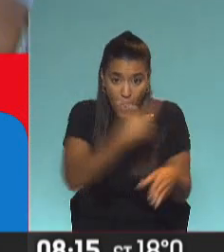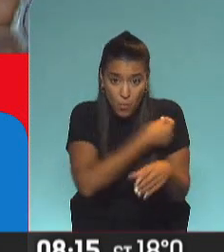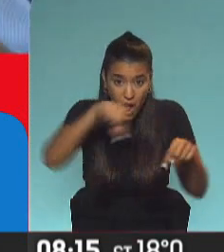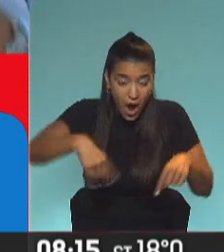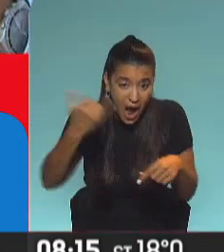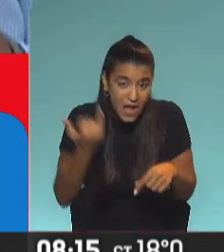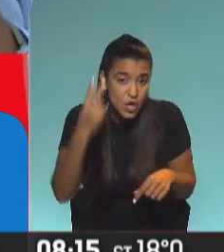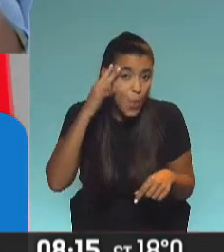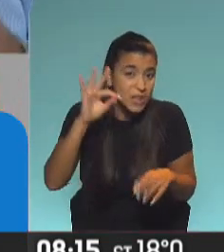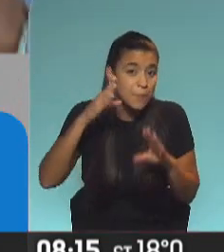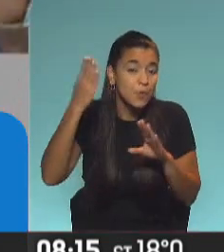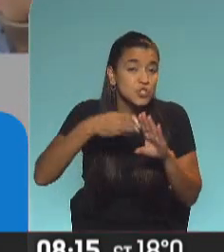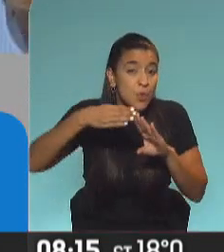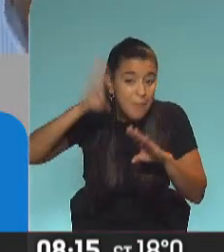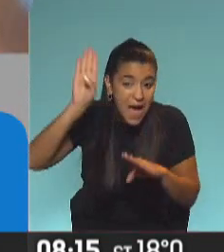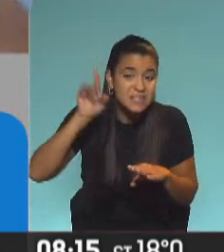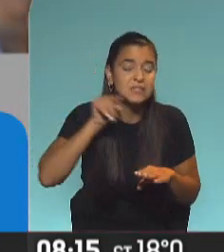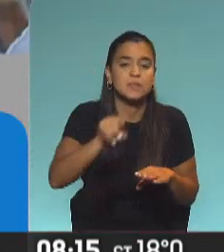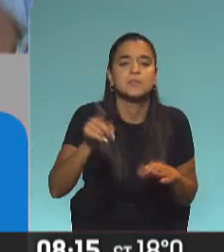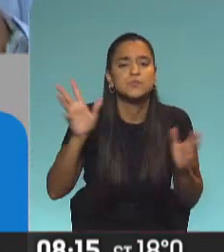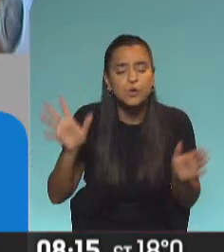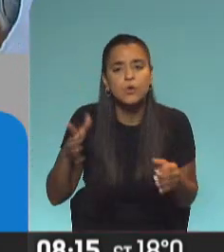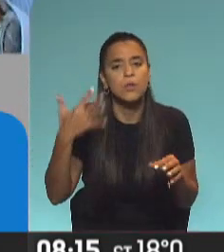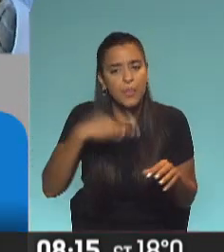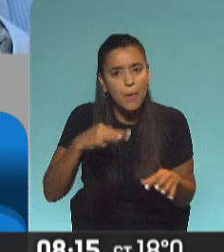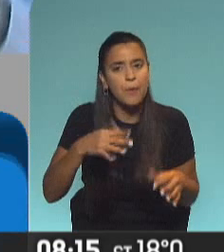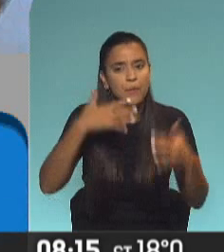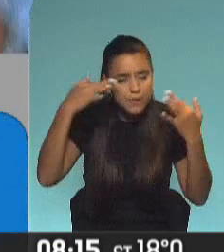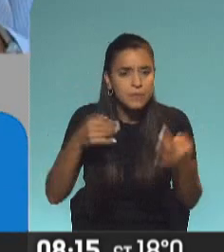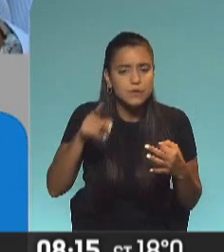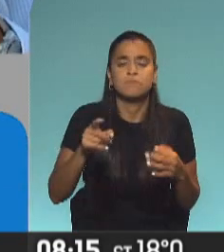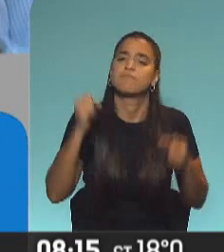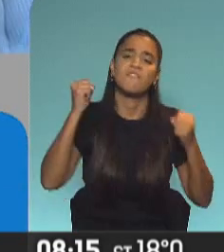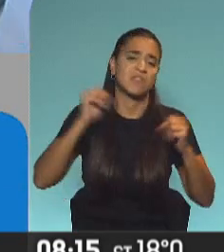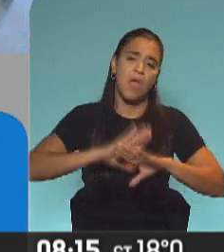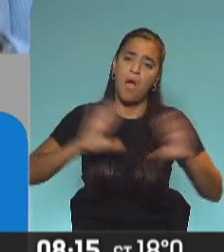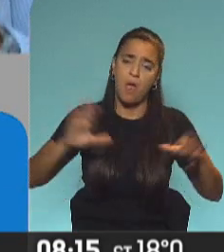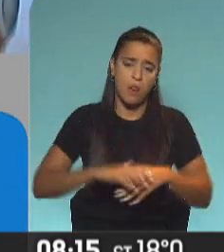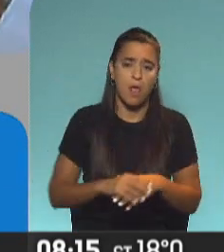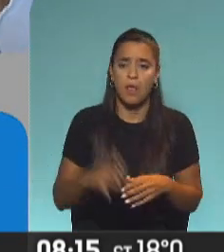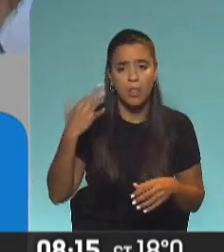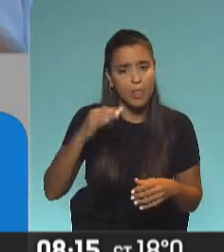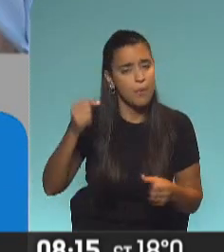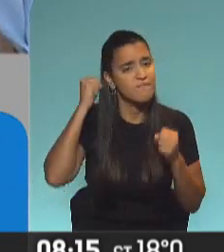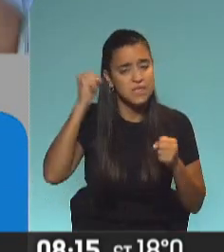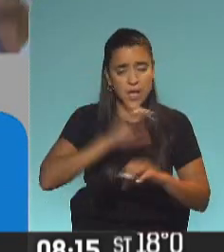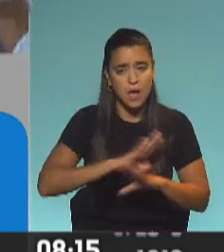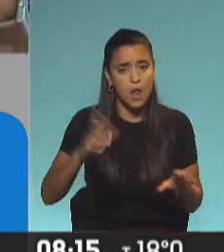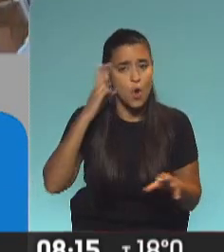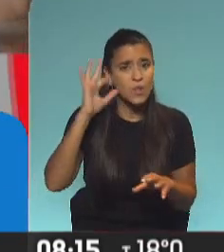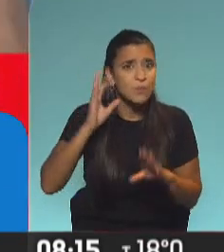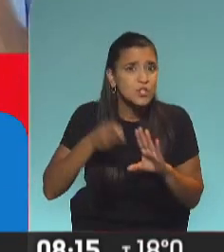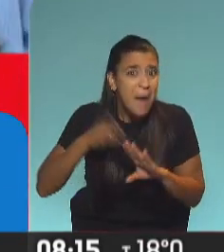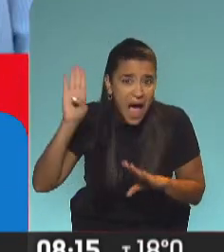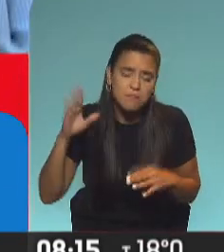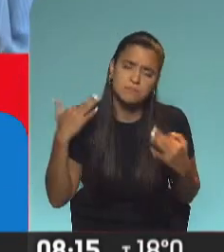por encima del 90%, es un hecho que debe definitivamente celebrarse. Debe celebrarse. Una